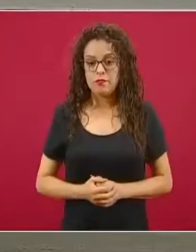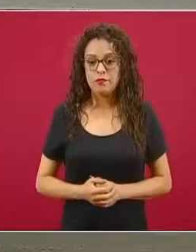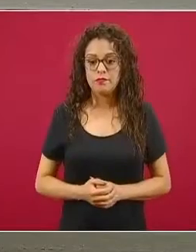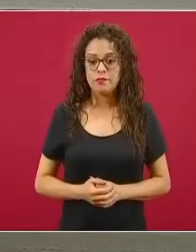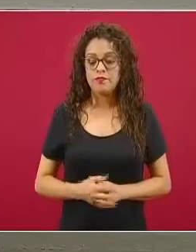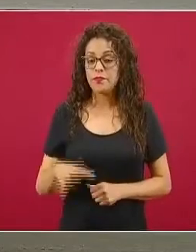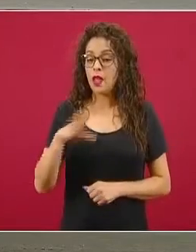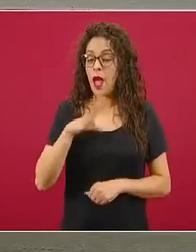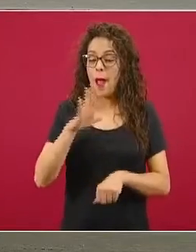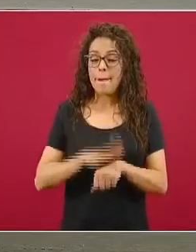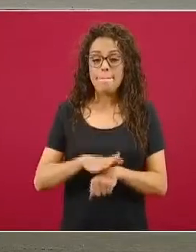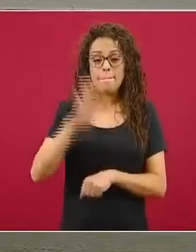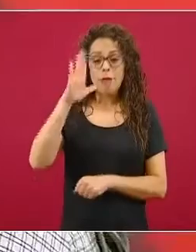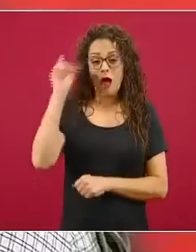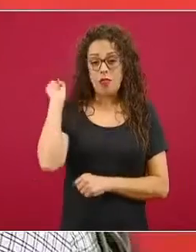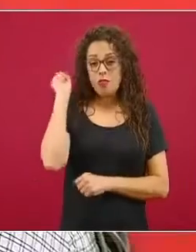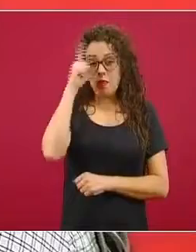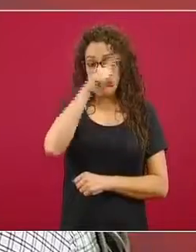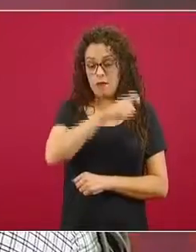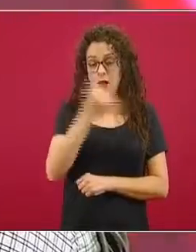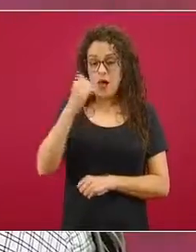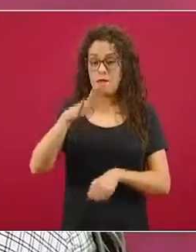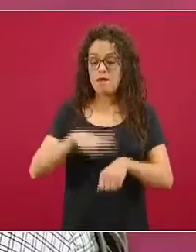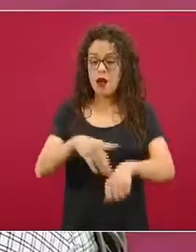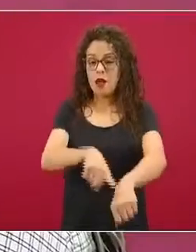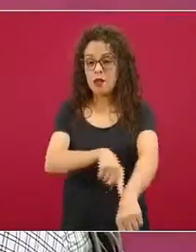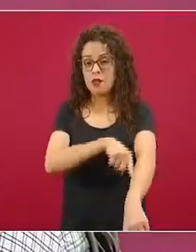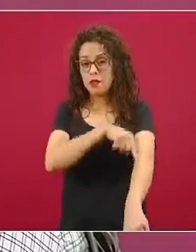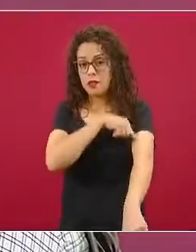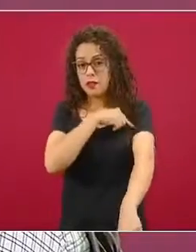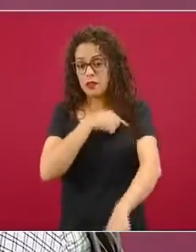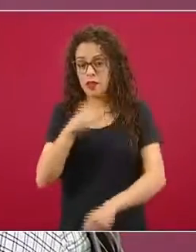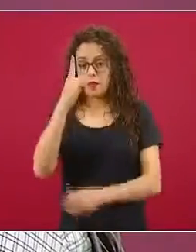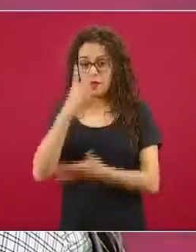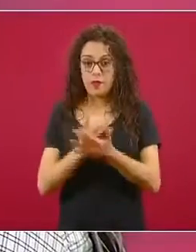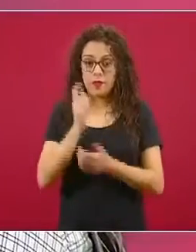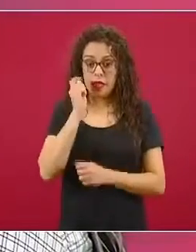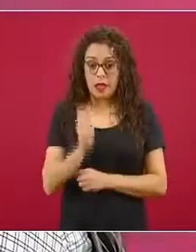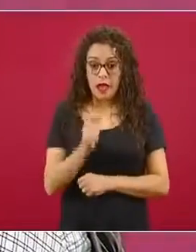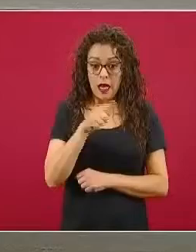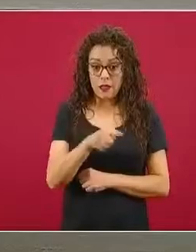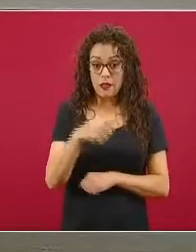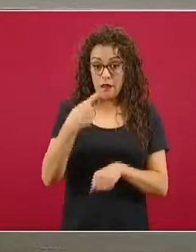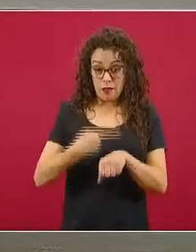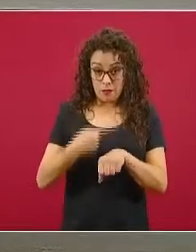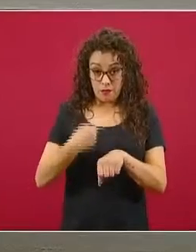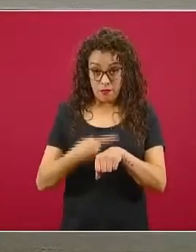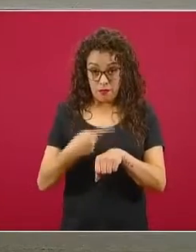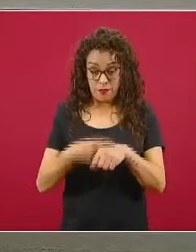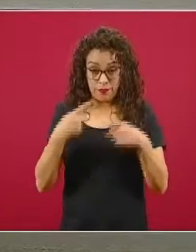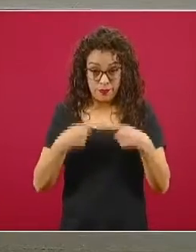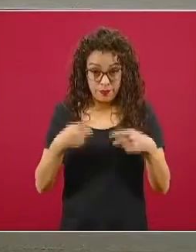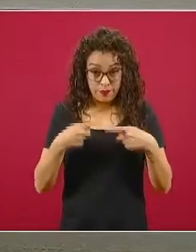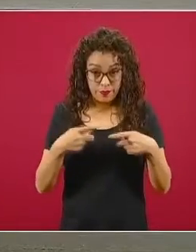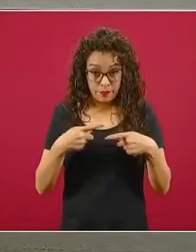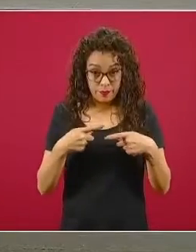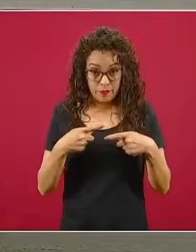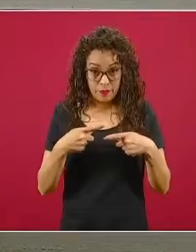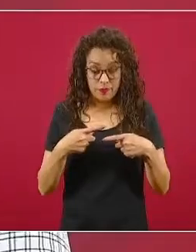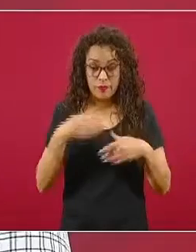mayores complicaciones y por lo tanto un alargamiento no solo de la presentación clínica de la enfermedad, sino también